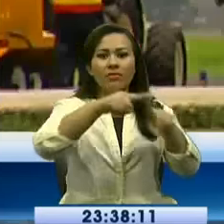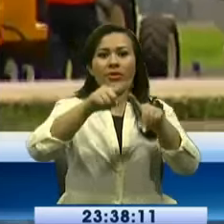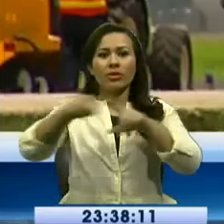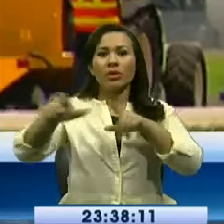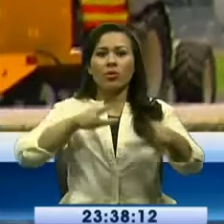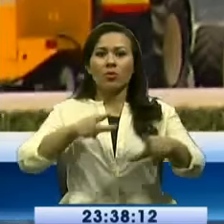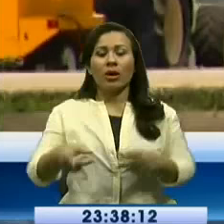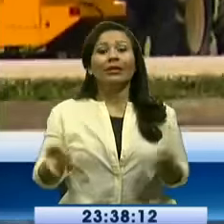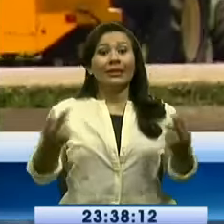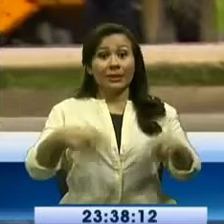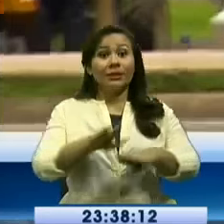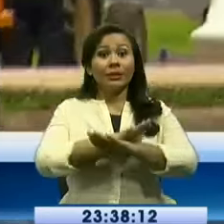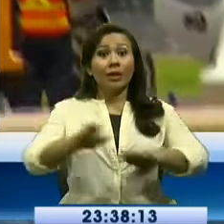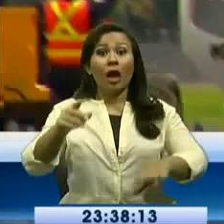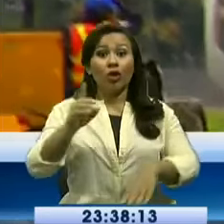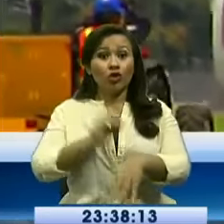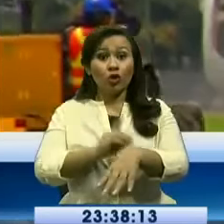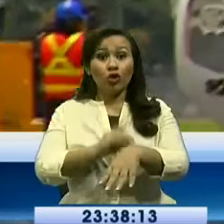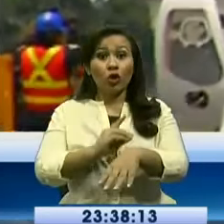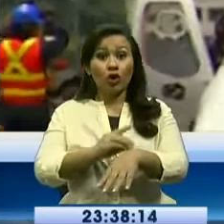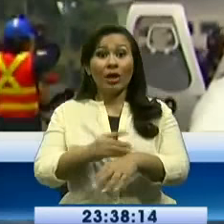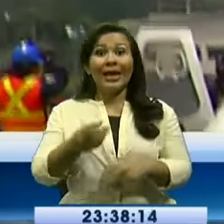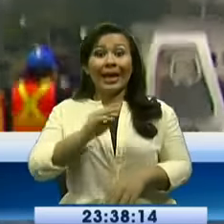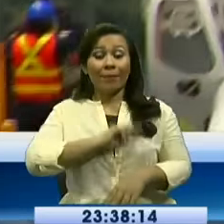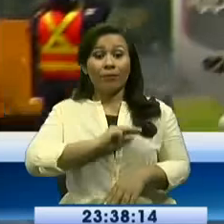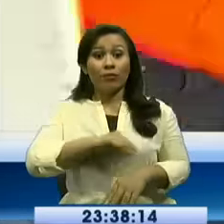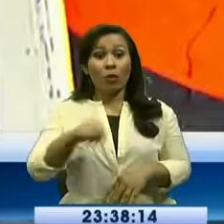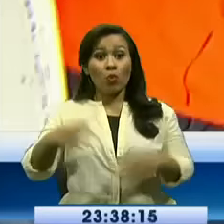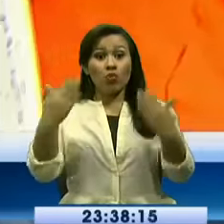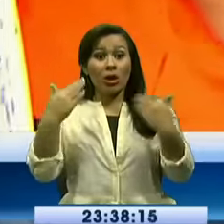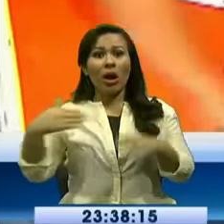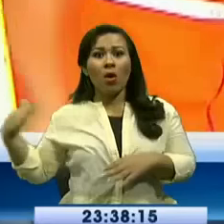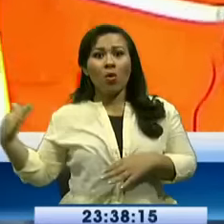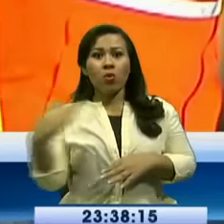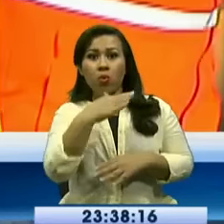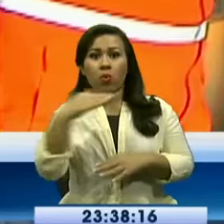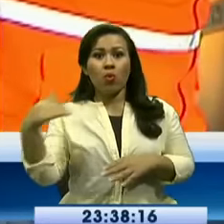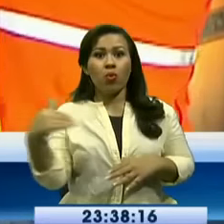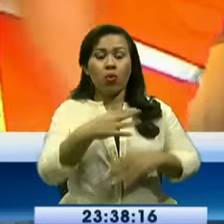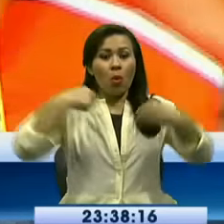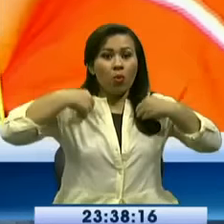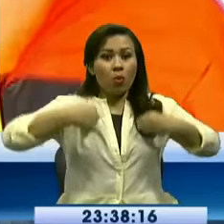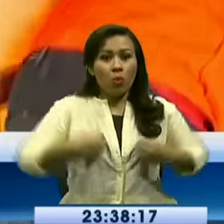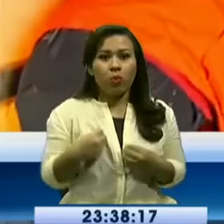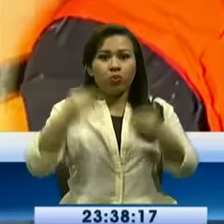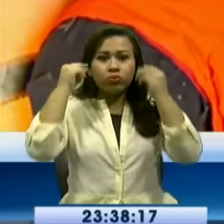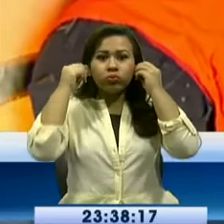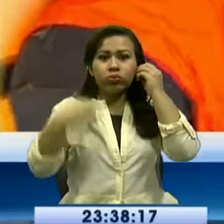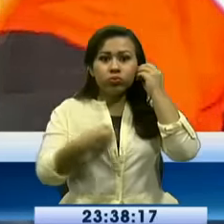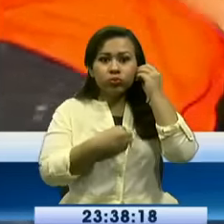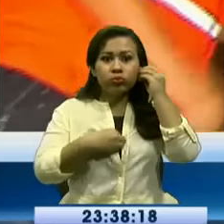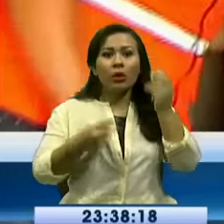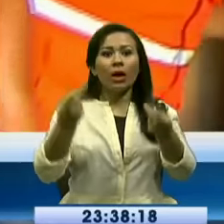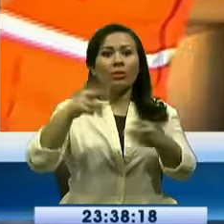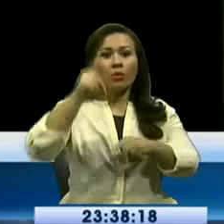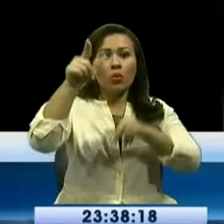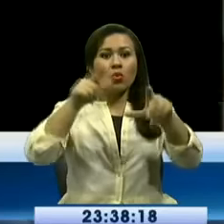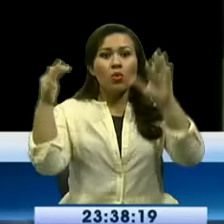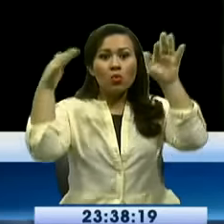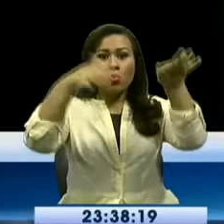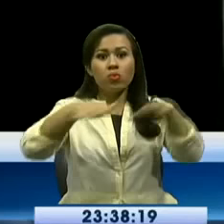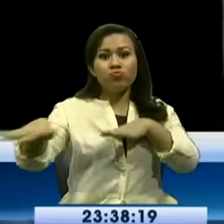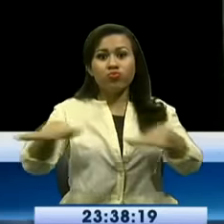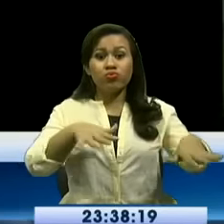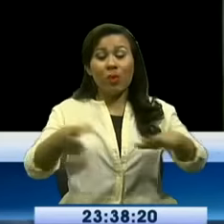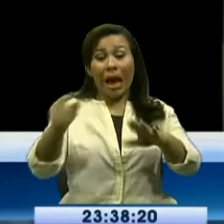hacer. Ya hay médicos enviados por parte de la Municipalidad de Guayaquil y se tiene previsto que más personal vaya a las zonas devastadas por este terremoto